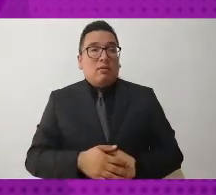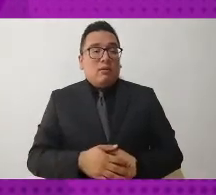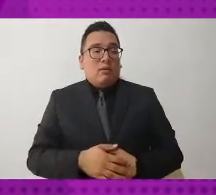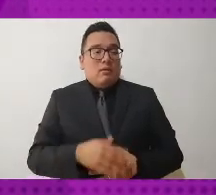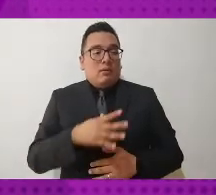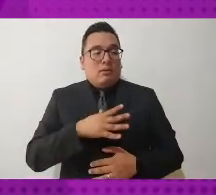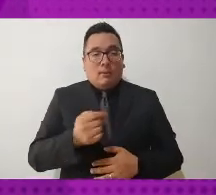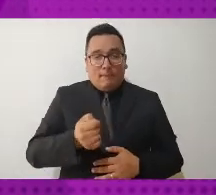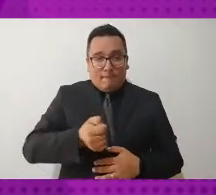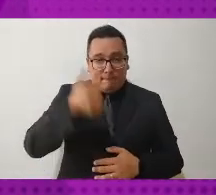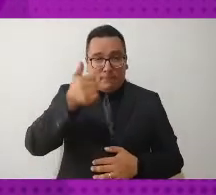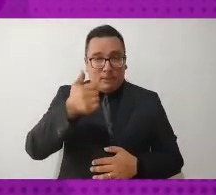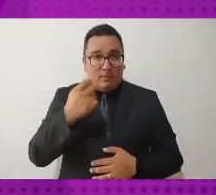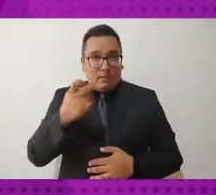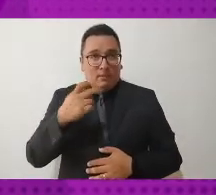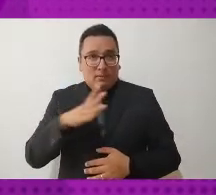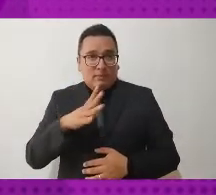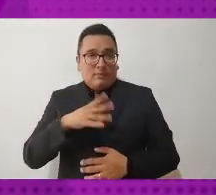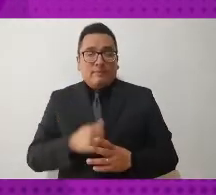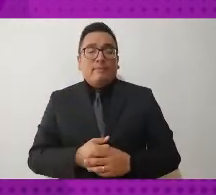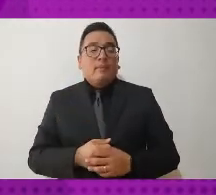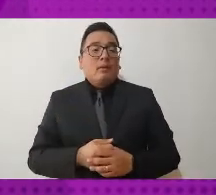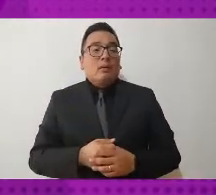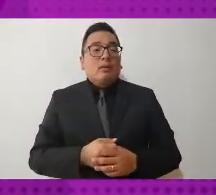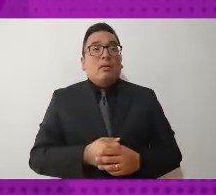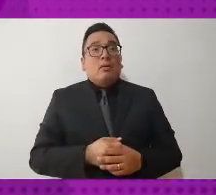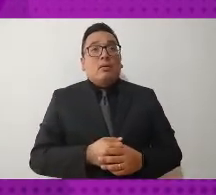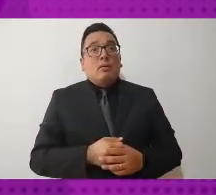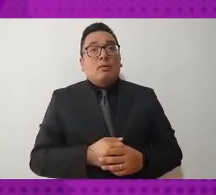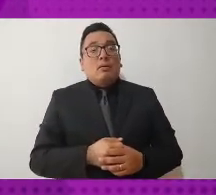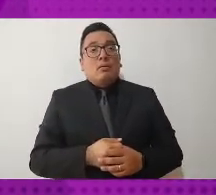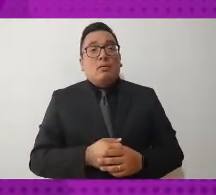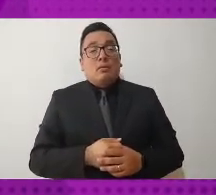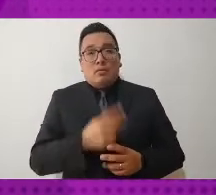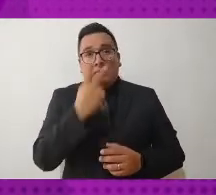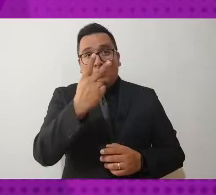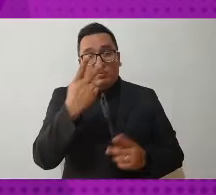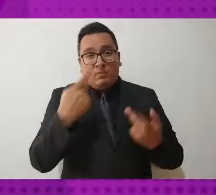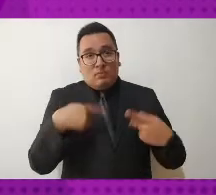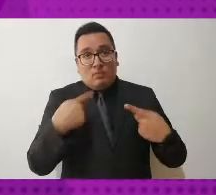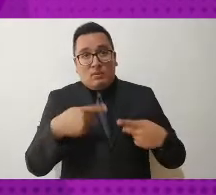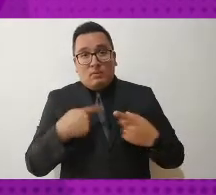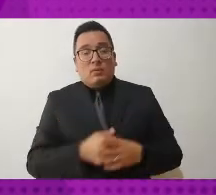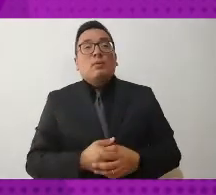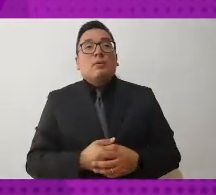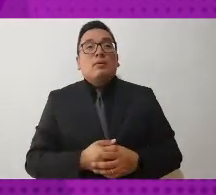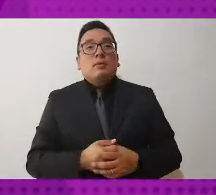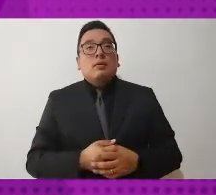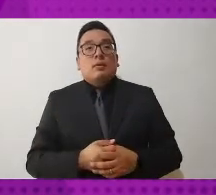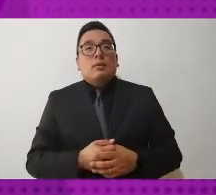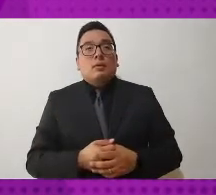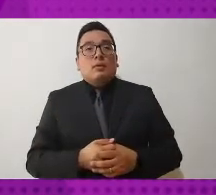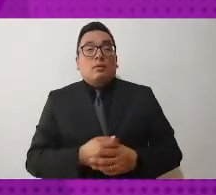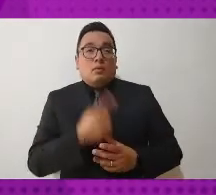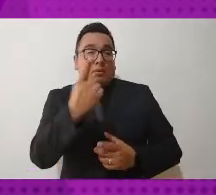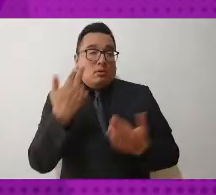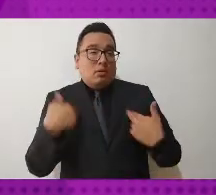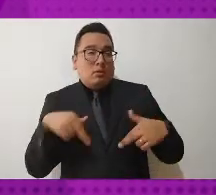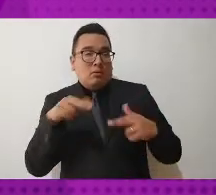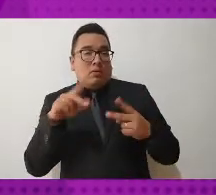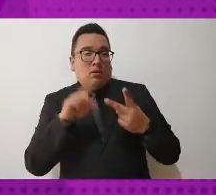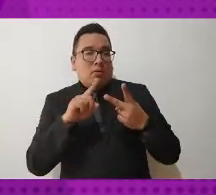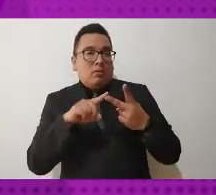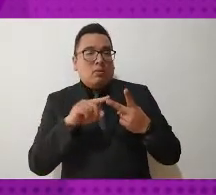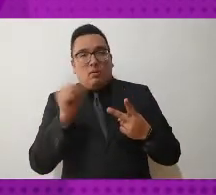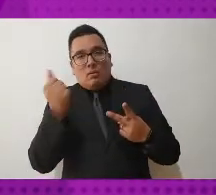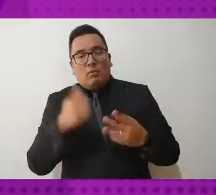que era la primera vez que se implementaba esta acción afirmativa Pues solamente quedó dos personas en en una regiduría y